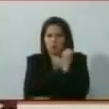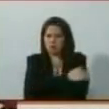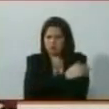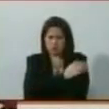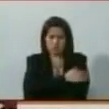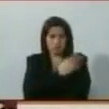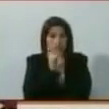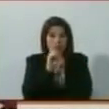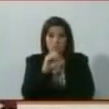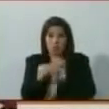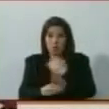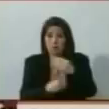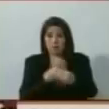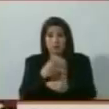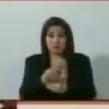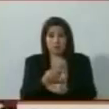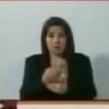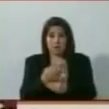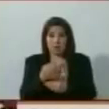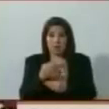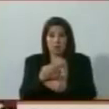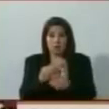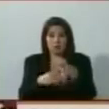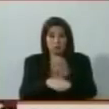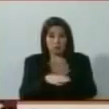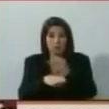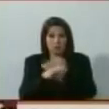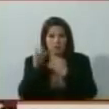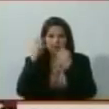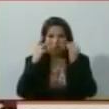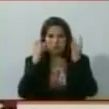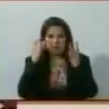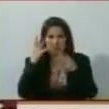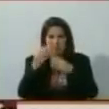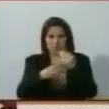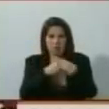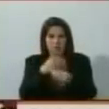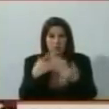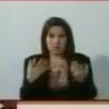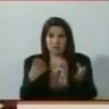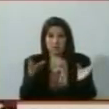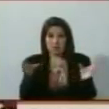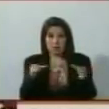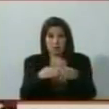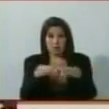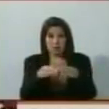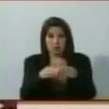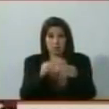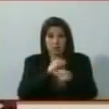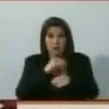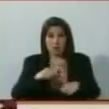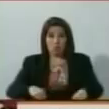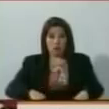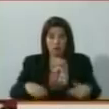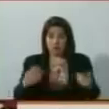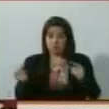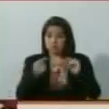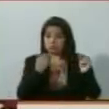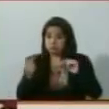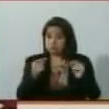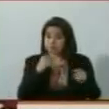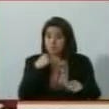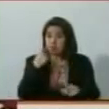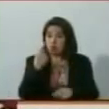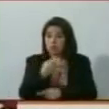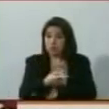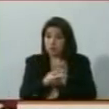hacer. Yo me reuní ayer con los compañeros generales de la Guardia y se los dije. Se los dije, ahorita